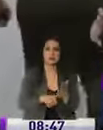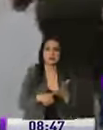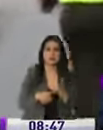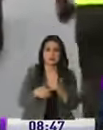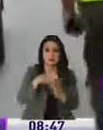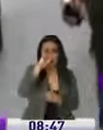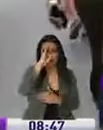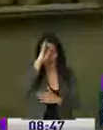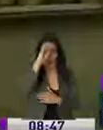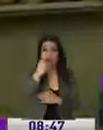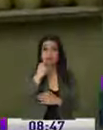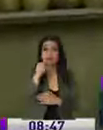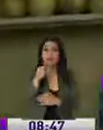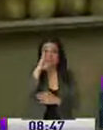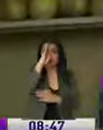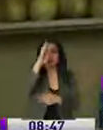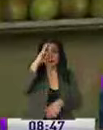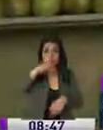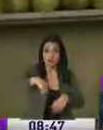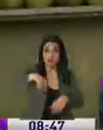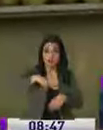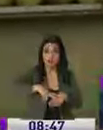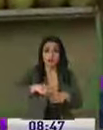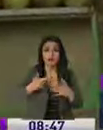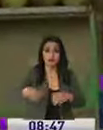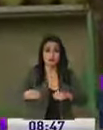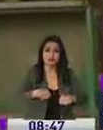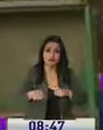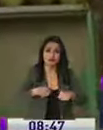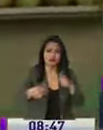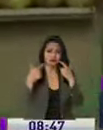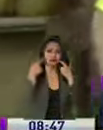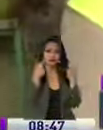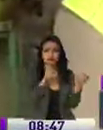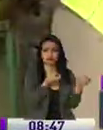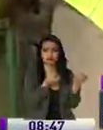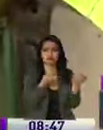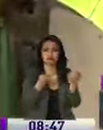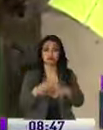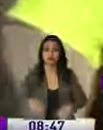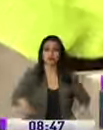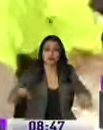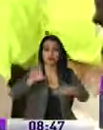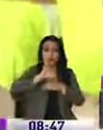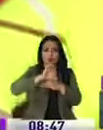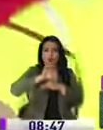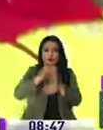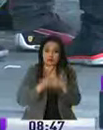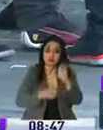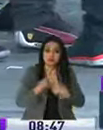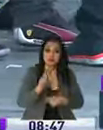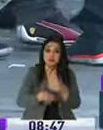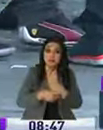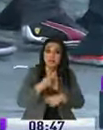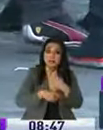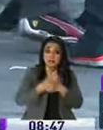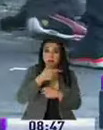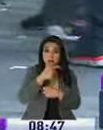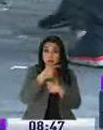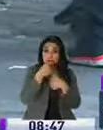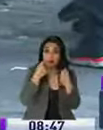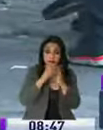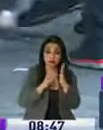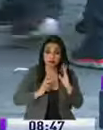Interior indicó que a través de la Policía Nacional realiza controles permanentes en todo el país para combatir el expendio de alcohol artesanal